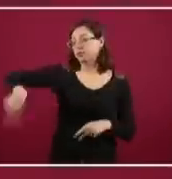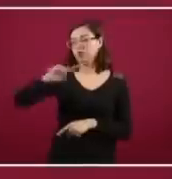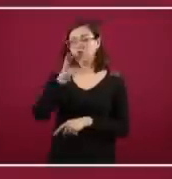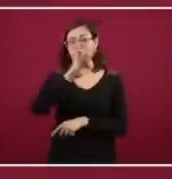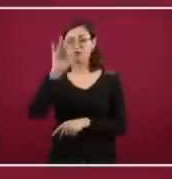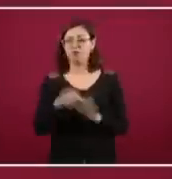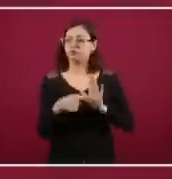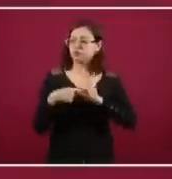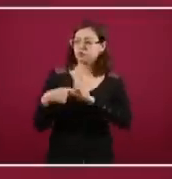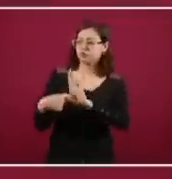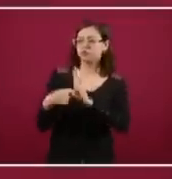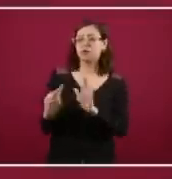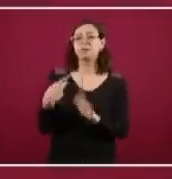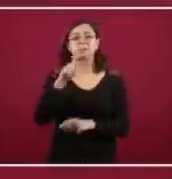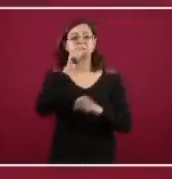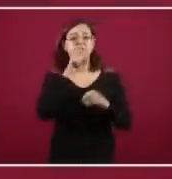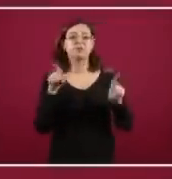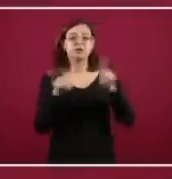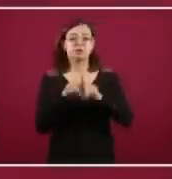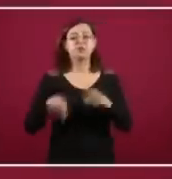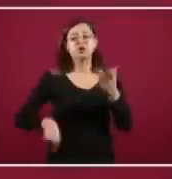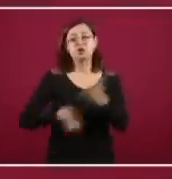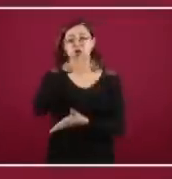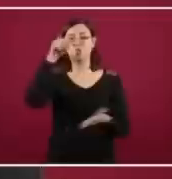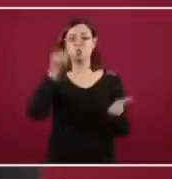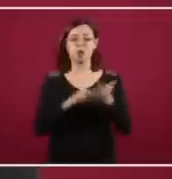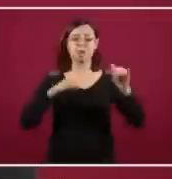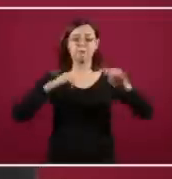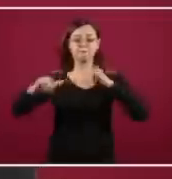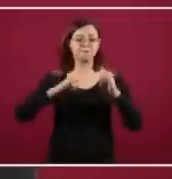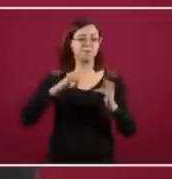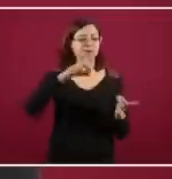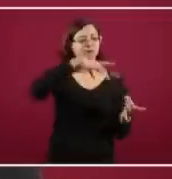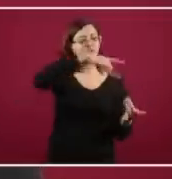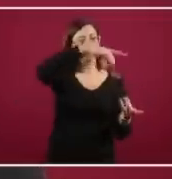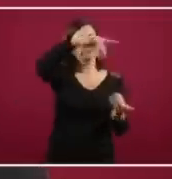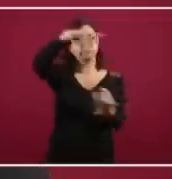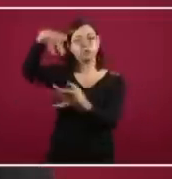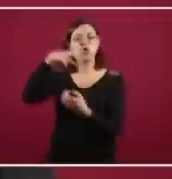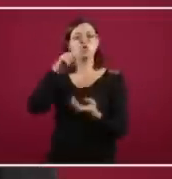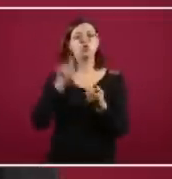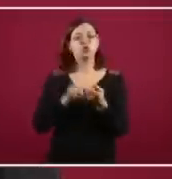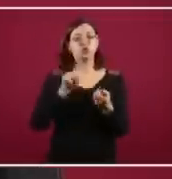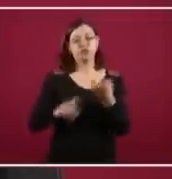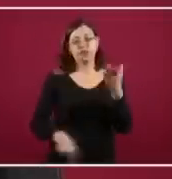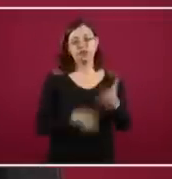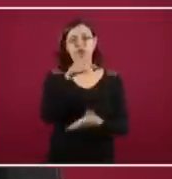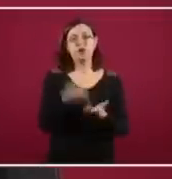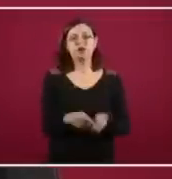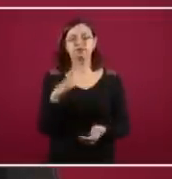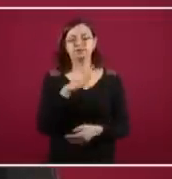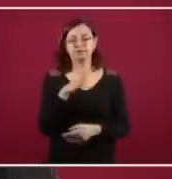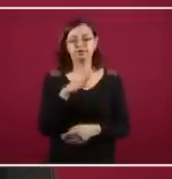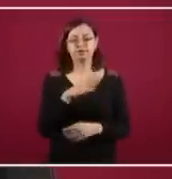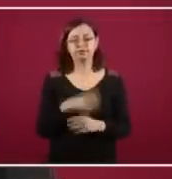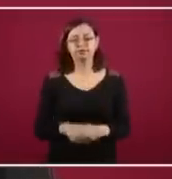también la ubicación con geolocalización de dónde se encontraban los establecimientos registrados en el Buen